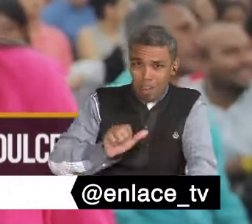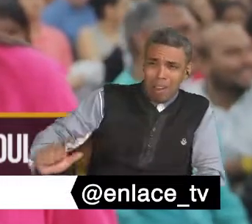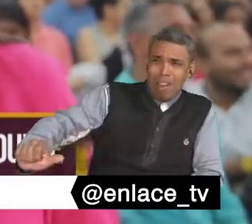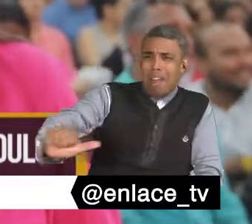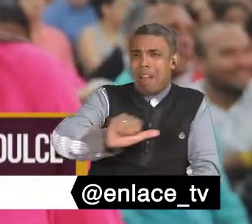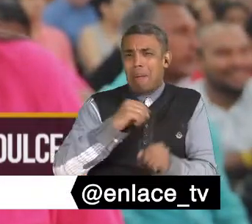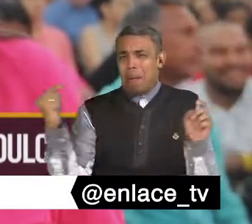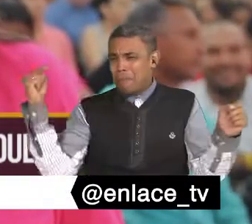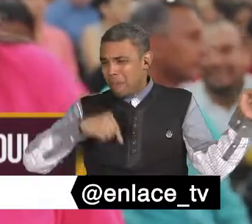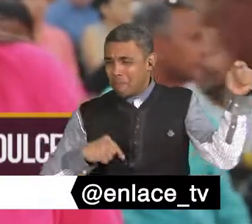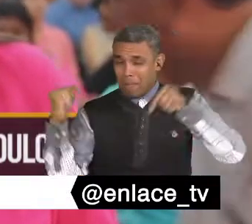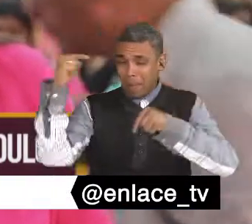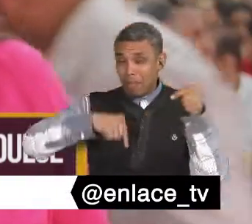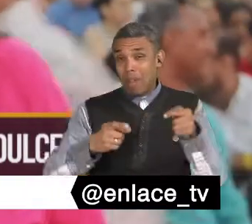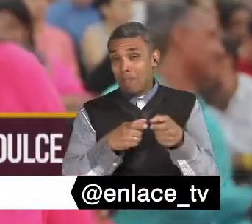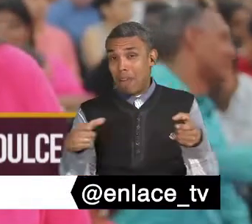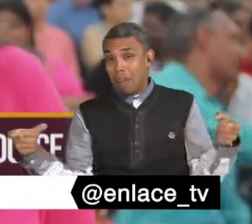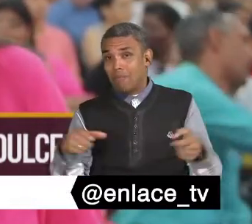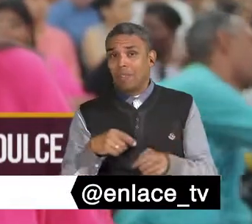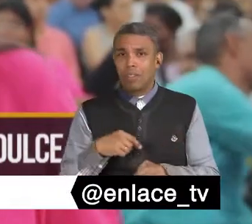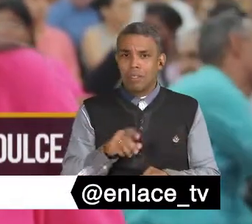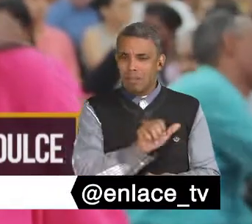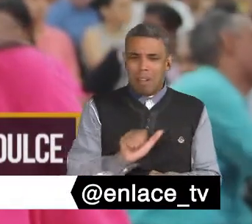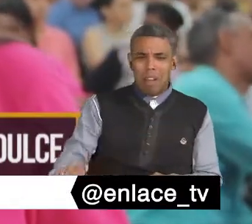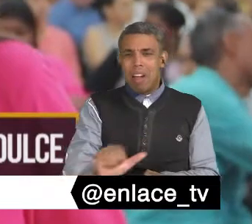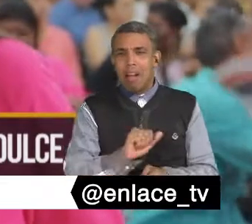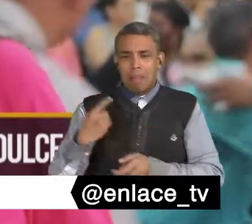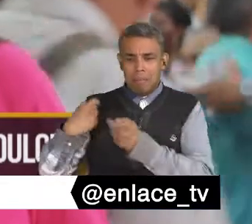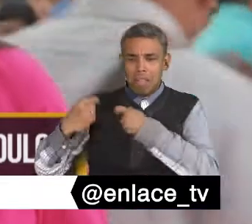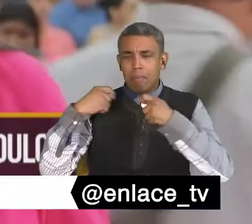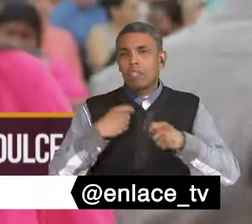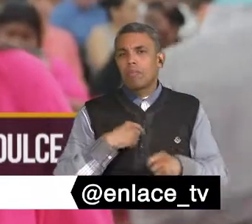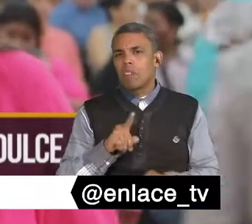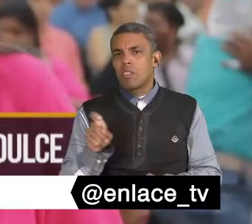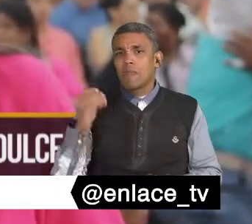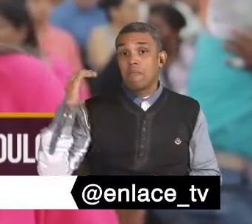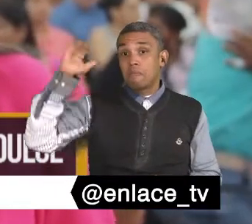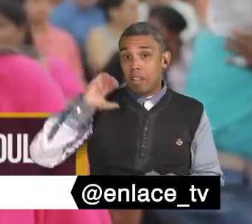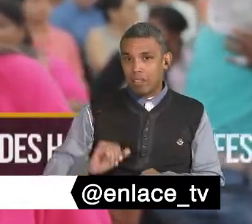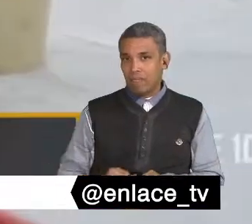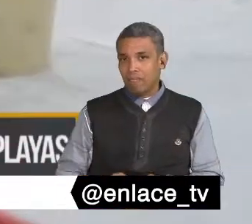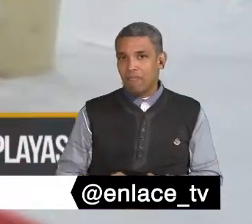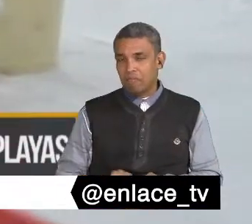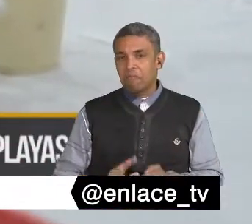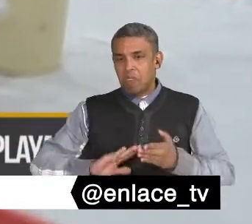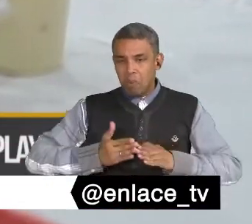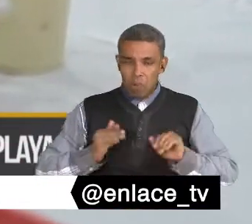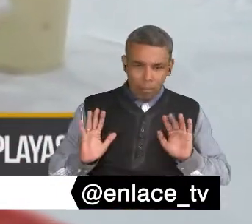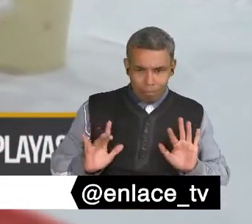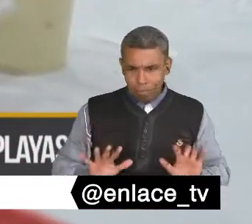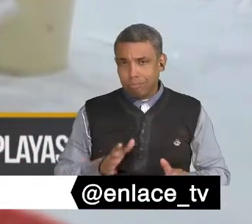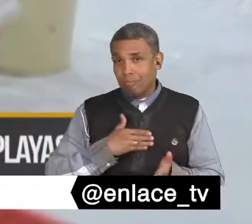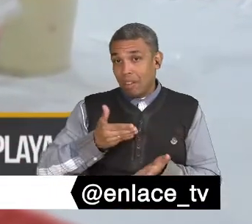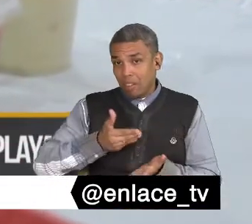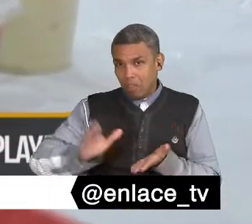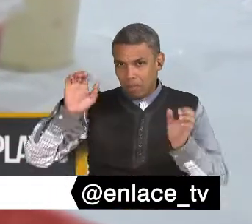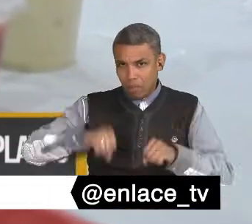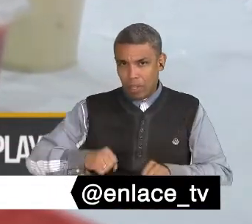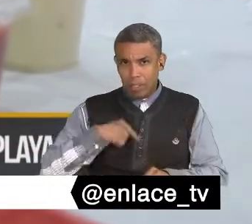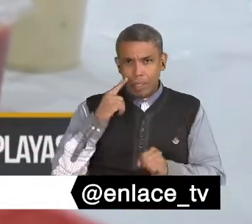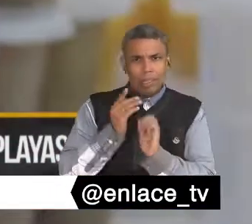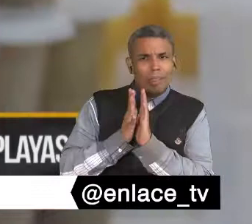100 variedades vamos a tener dispuestos para los visitantes, los turistas y la comunidad de Barranca Bermeja. Organizadores anunciaron